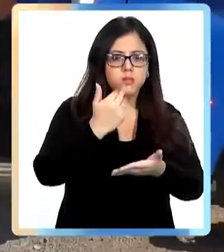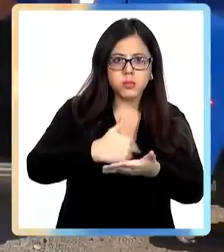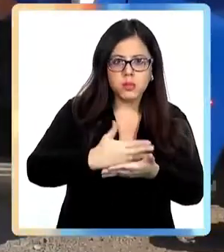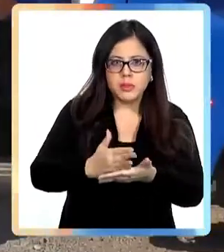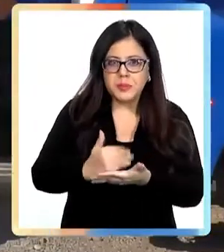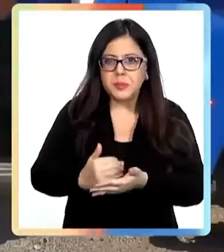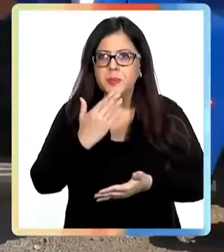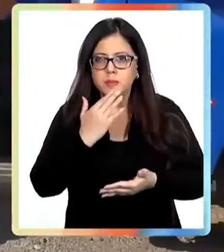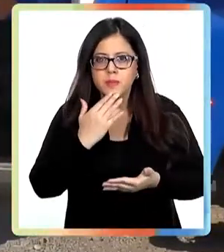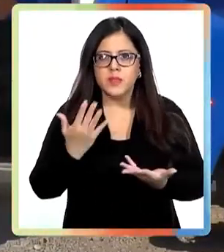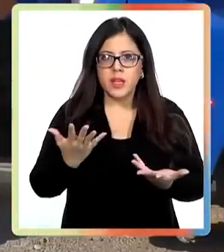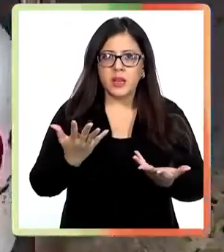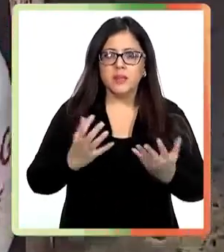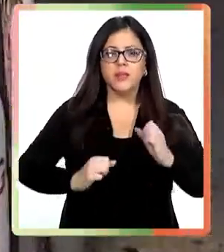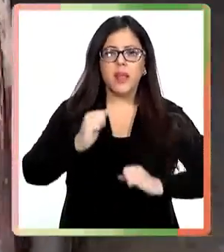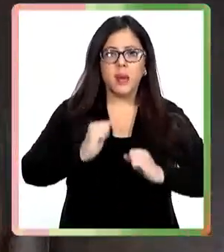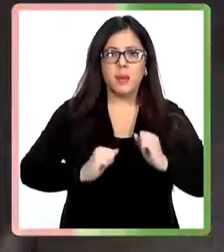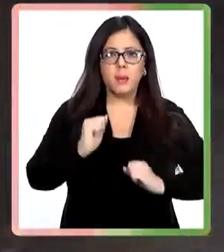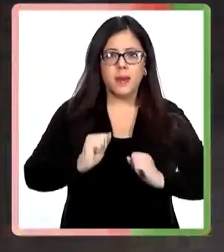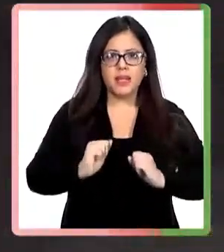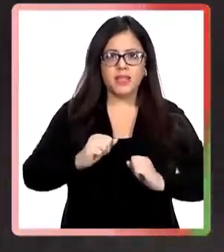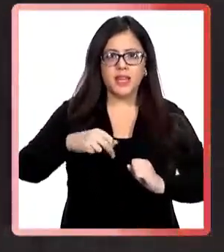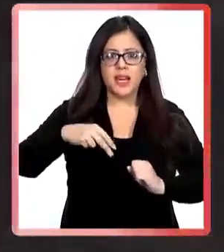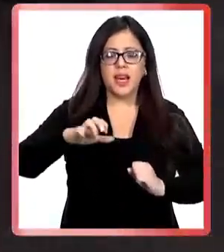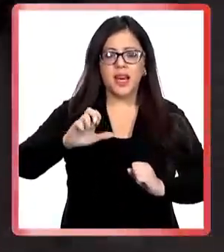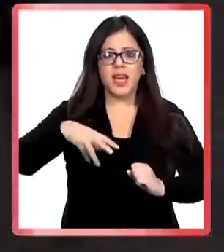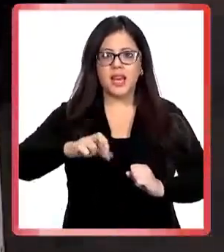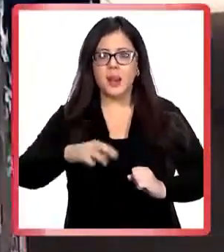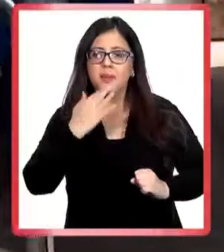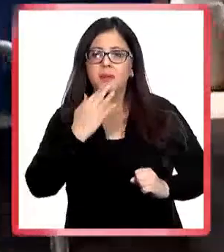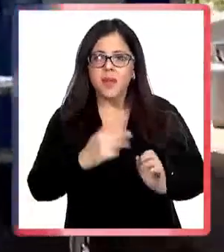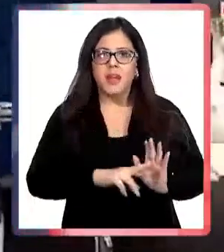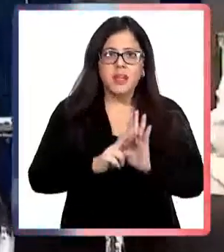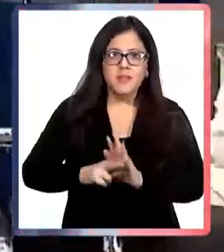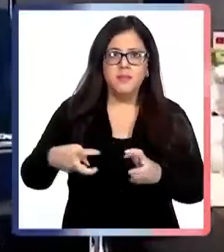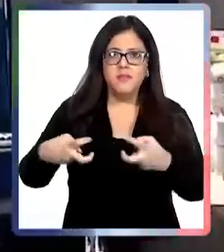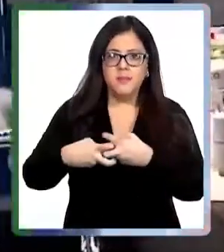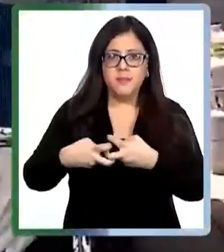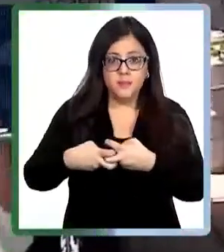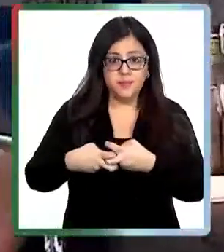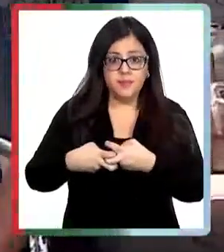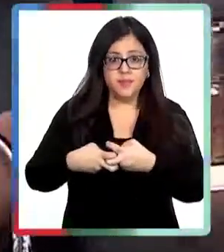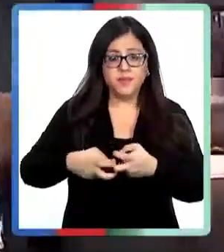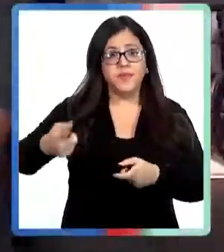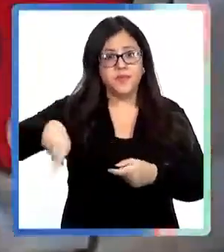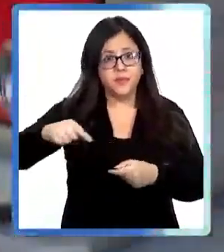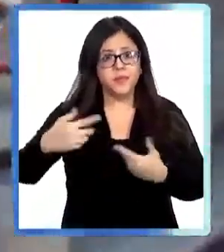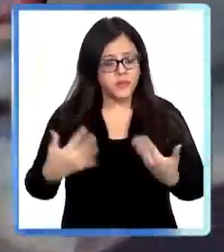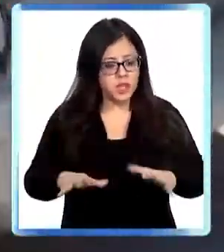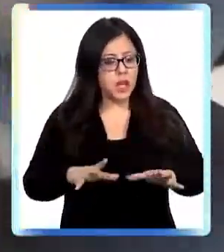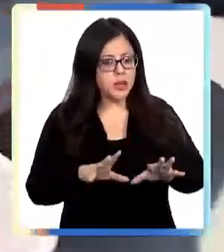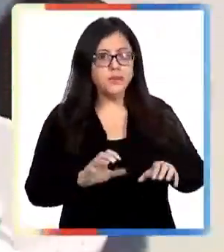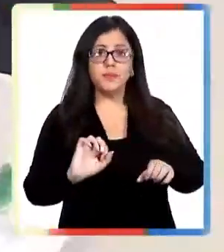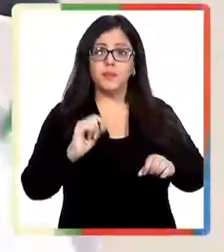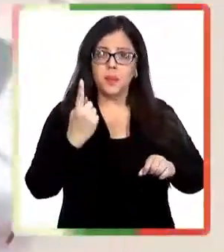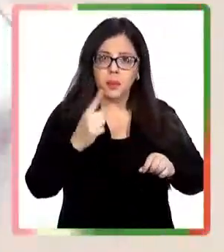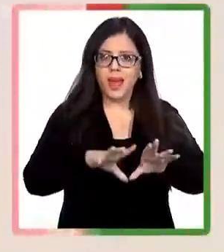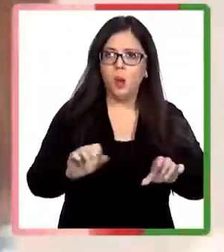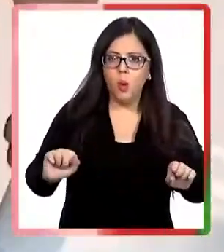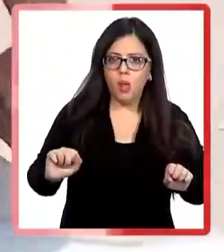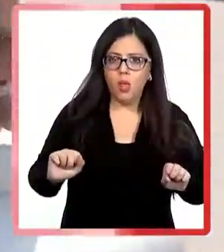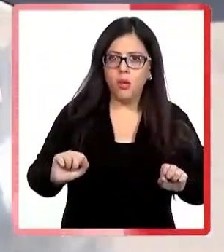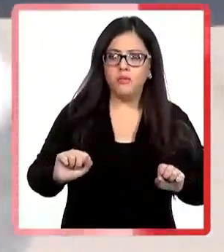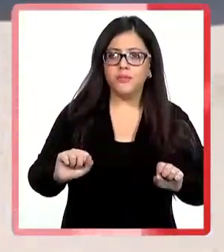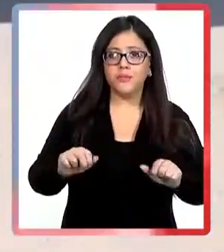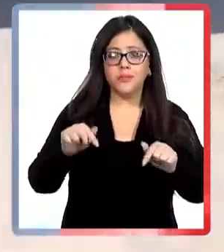de la Empresa Nacional de Petróleos y representantes del sindicato de ENAP, llegaba a un primer gran acuerdo: